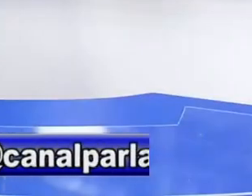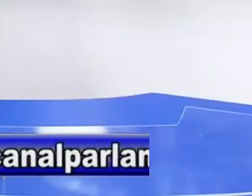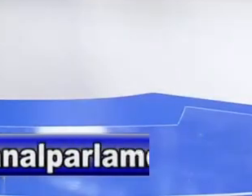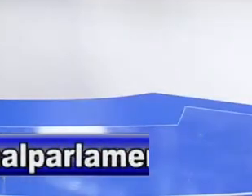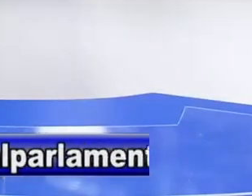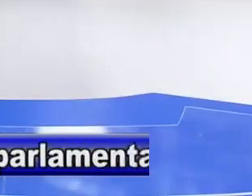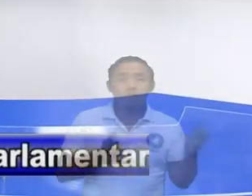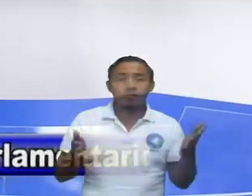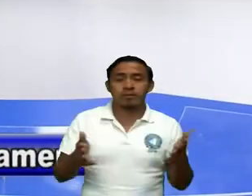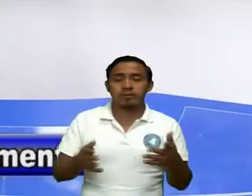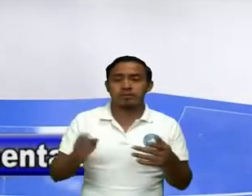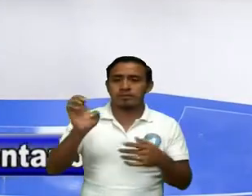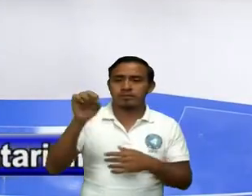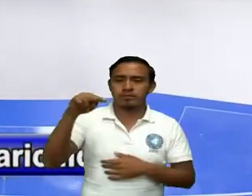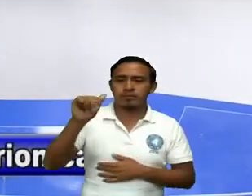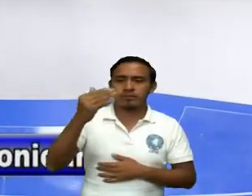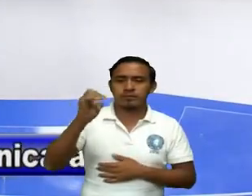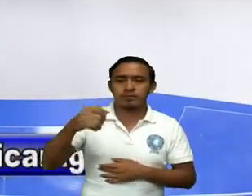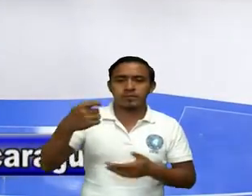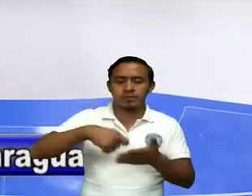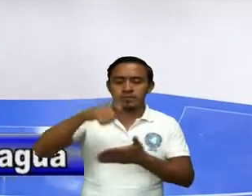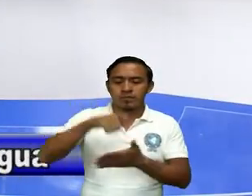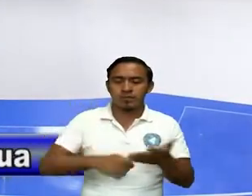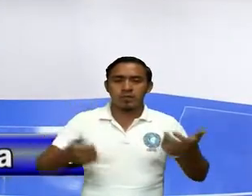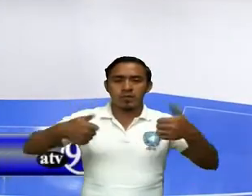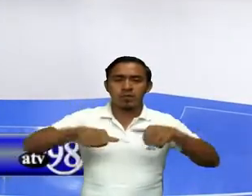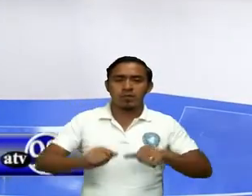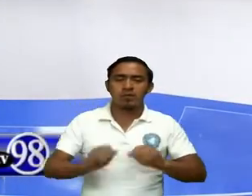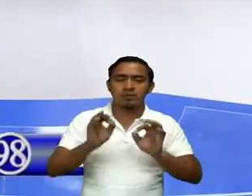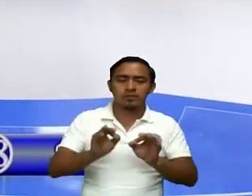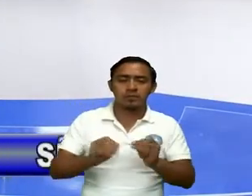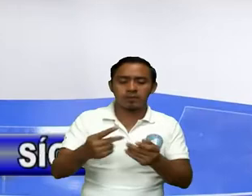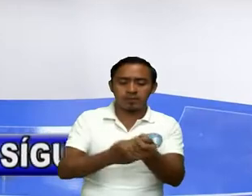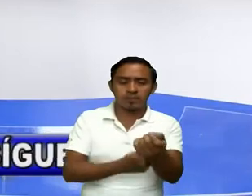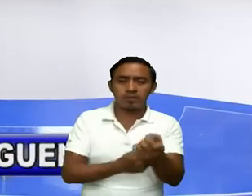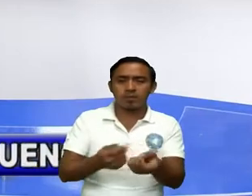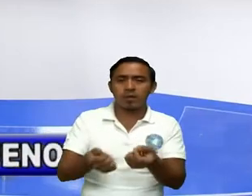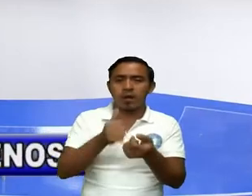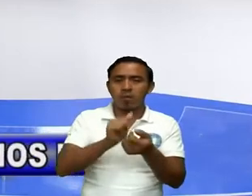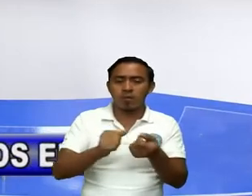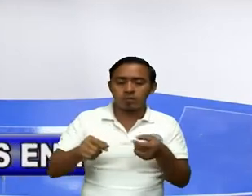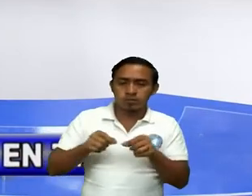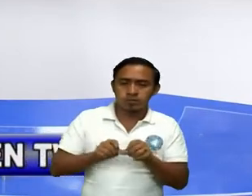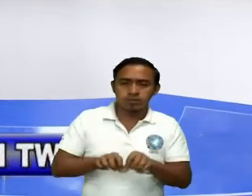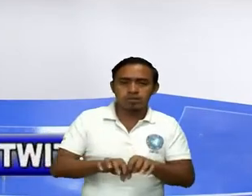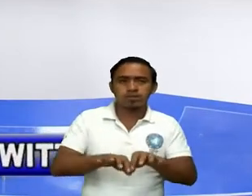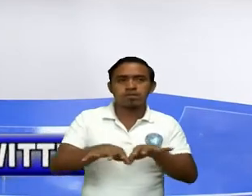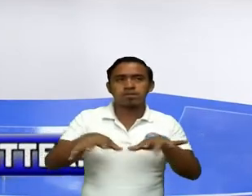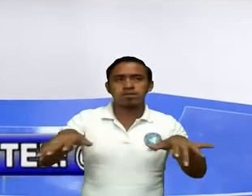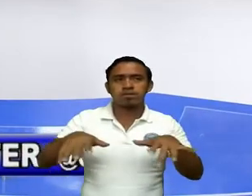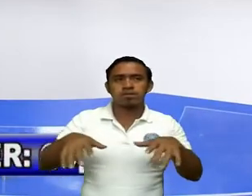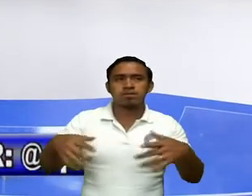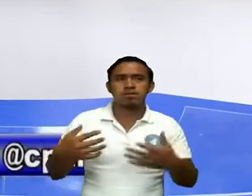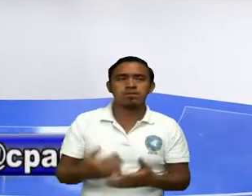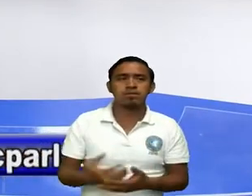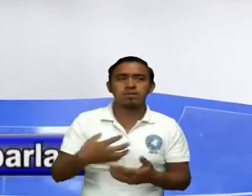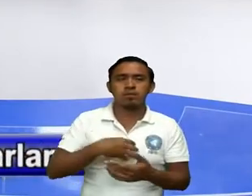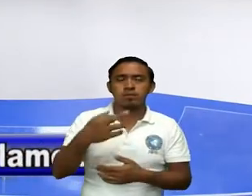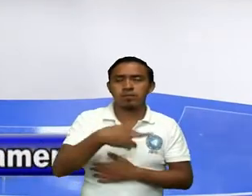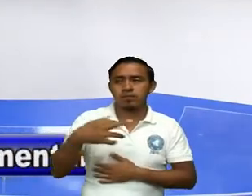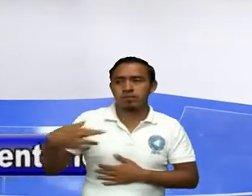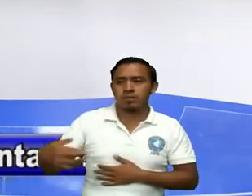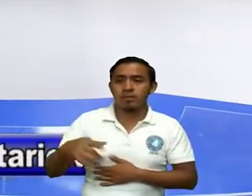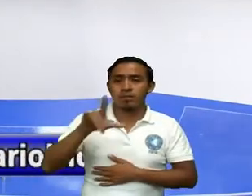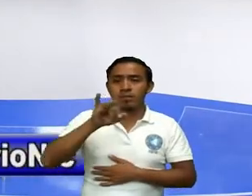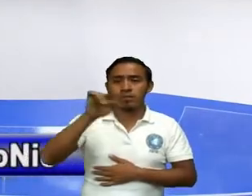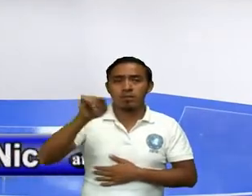Por otra parte, Enacal suscribió un contrato para la ejecución del proyecto de la red recolectora de alcantarillado de Rivas.